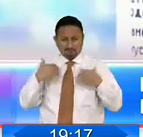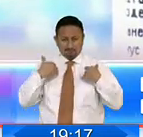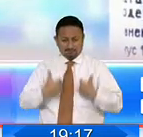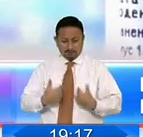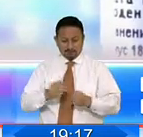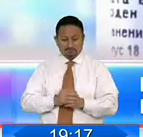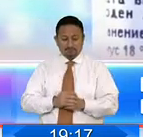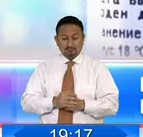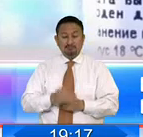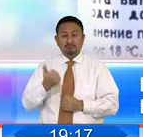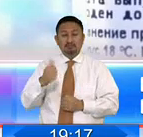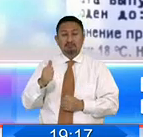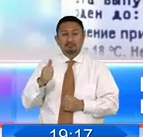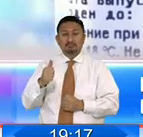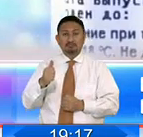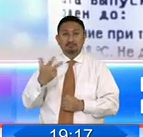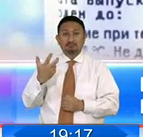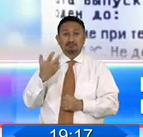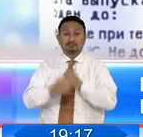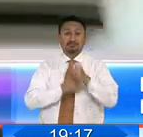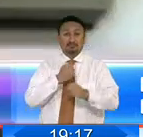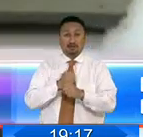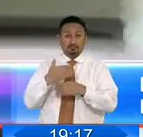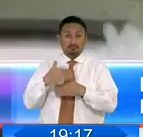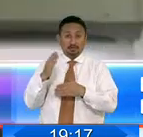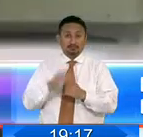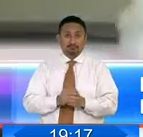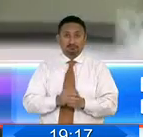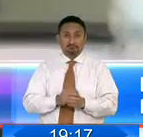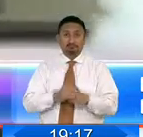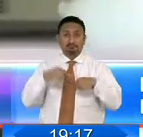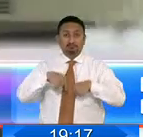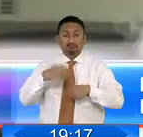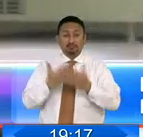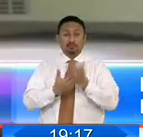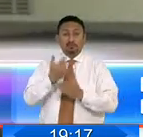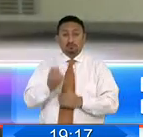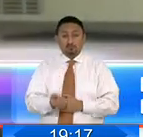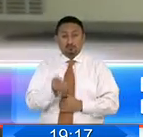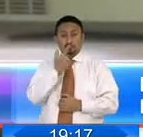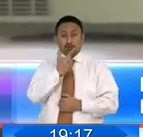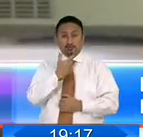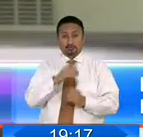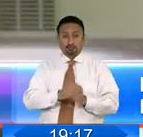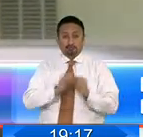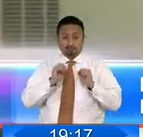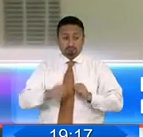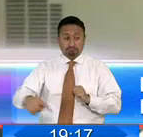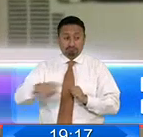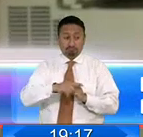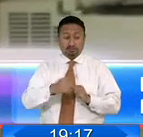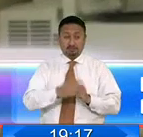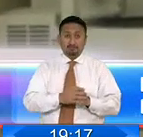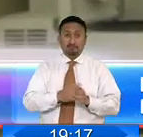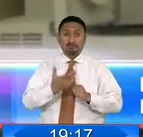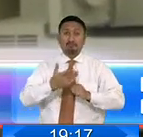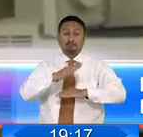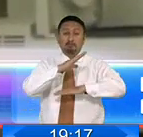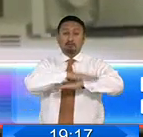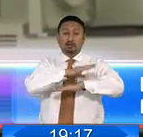con una protección de más de 13 años y es que se trataría de un fármaco de nueva generación que se desarrolla sobre una plataforma